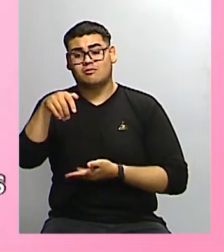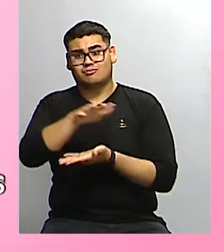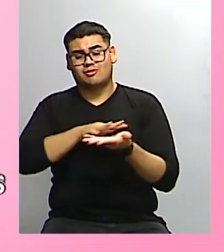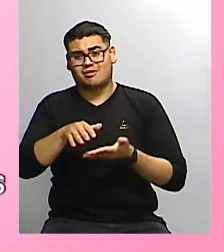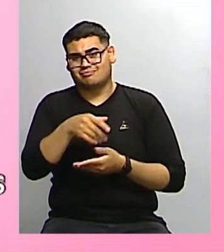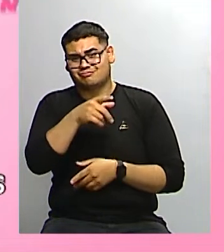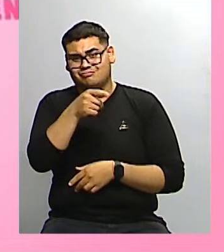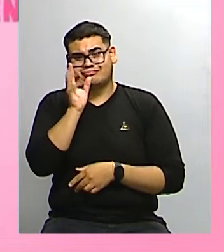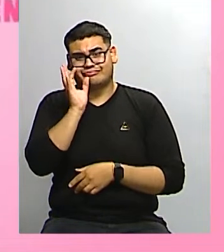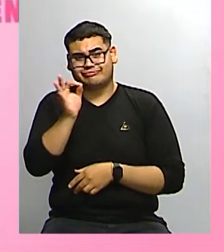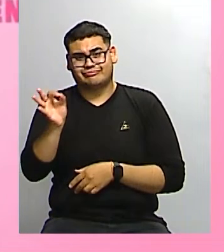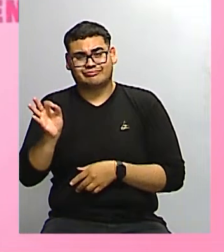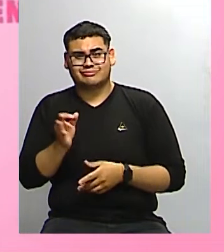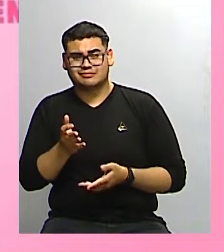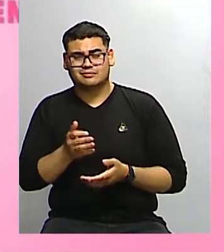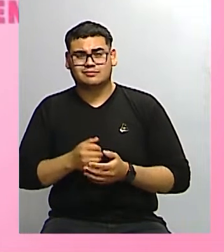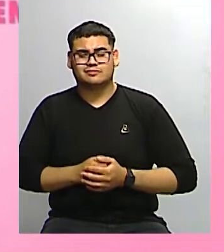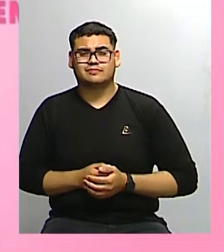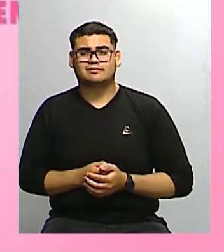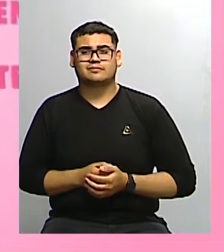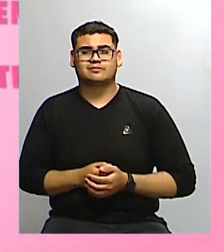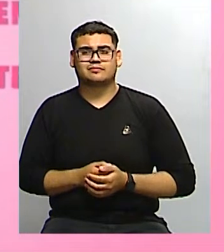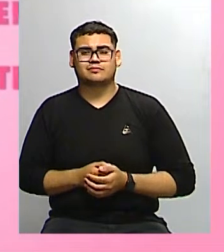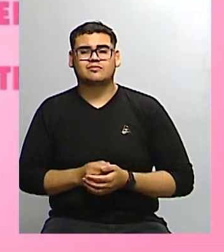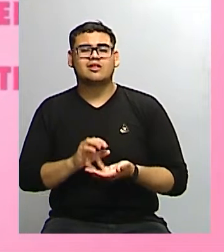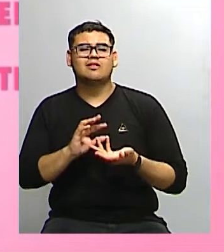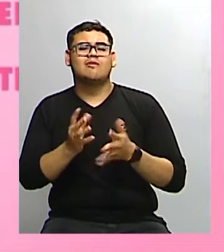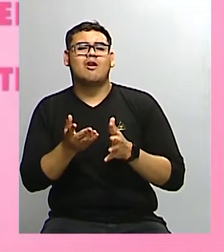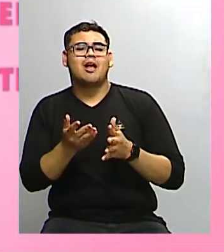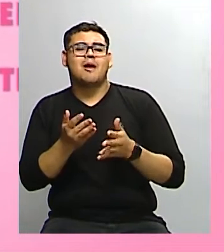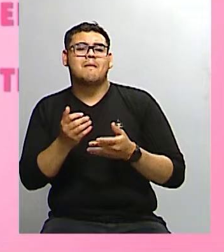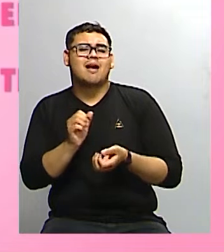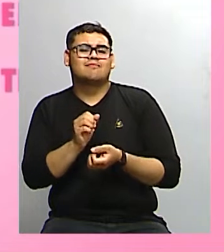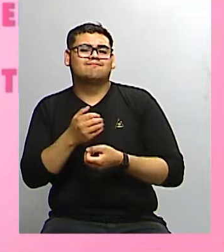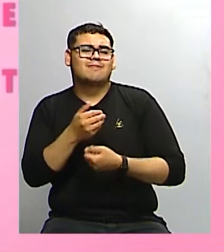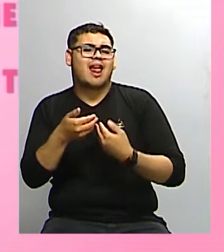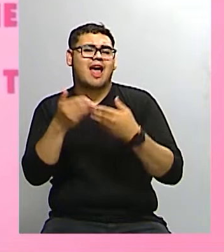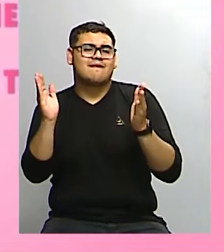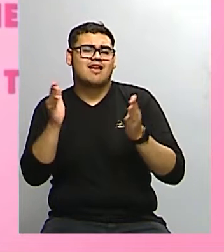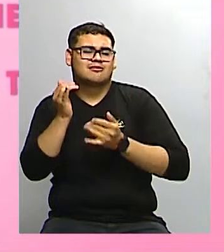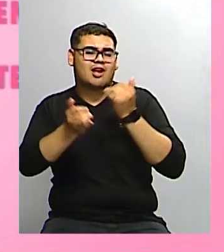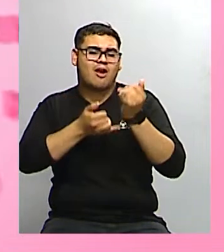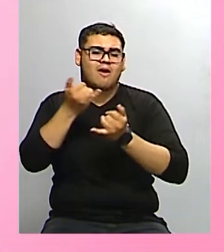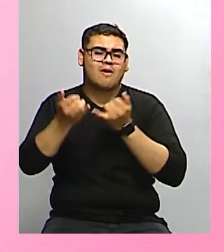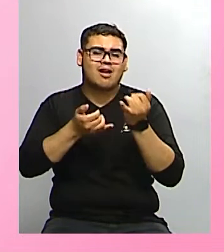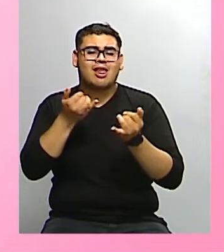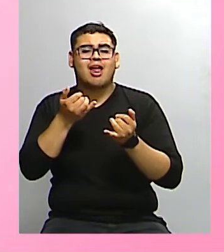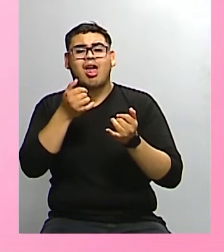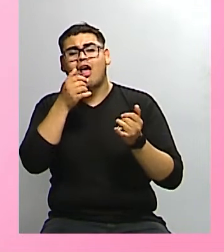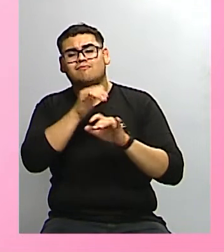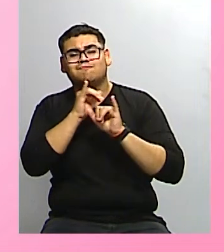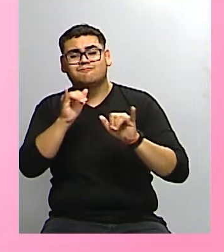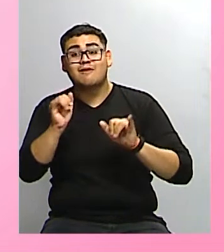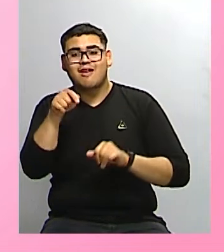un montón de otras cosas con total libertad. Y eso es lo que hace que justamente se salven